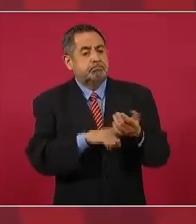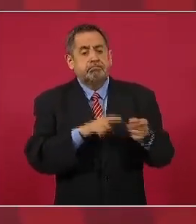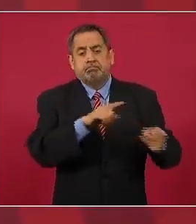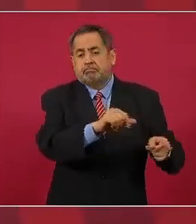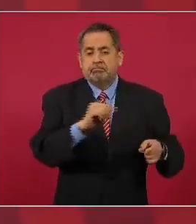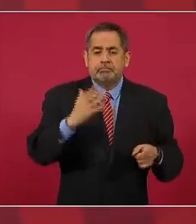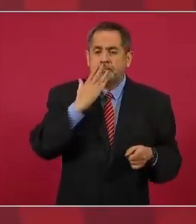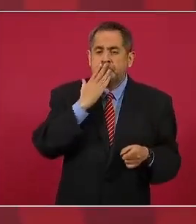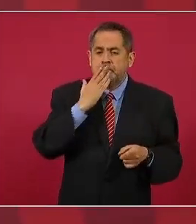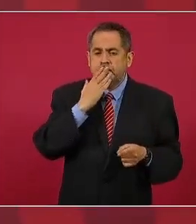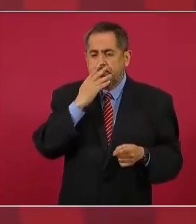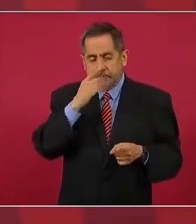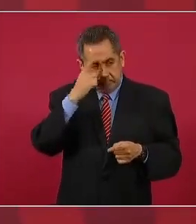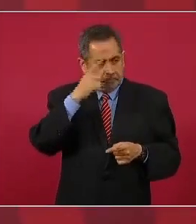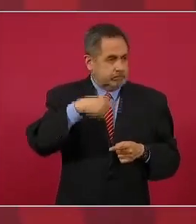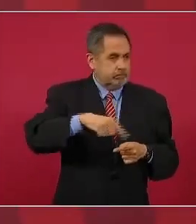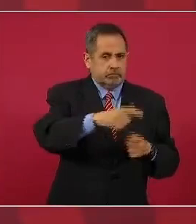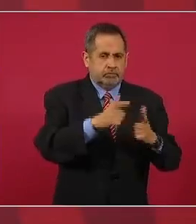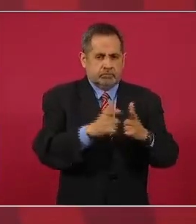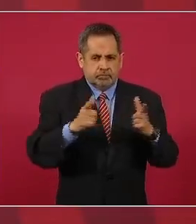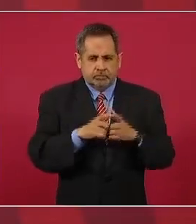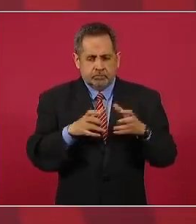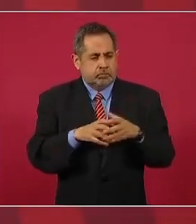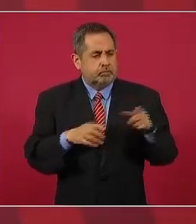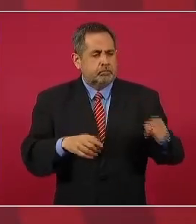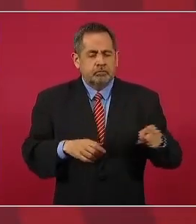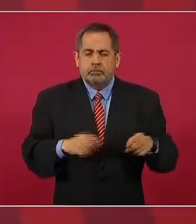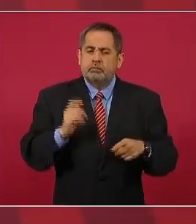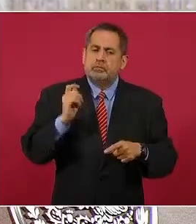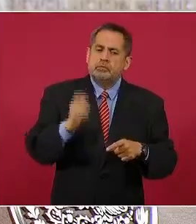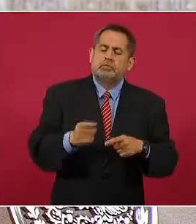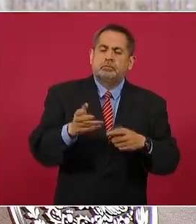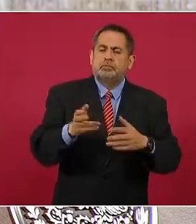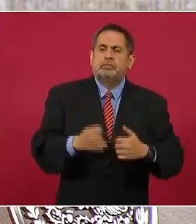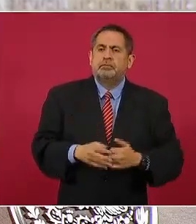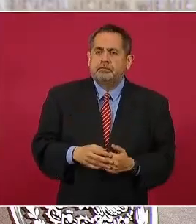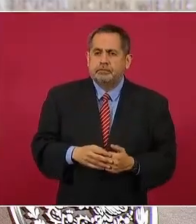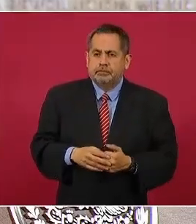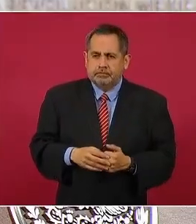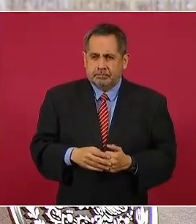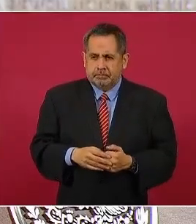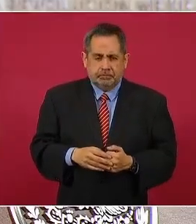estos grupos. Esto tuvo que ver,